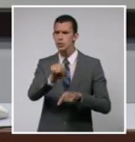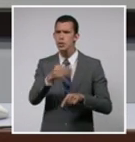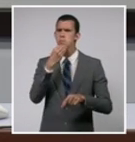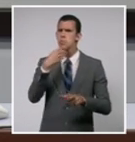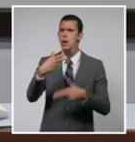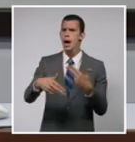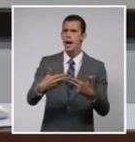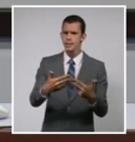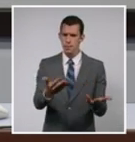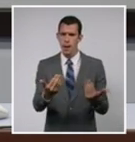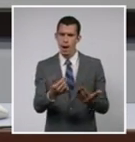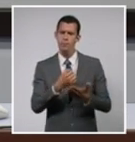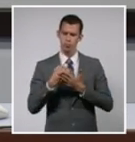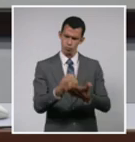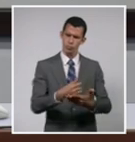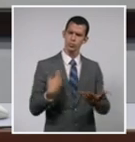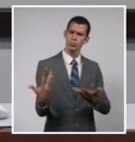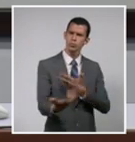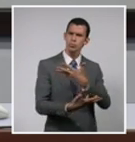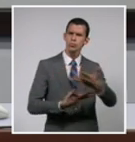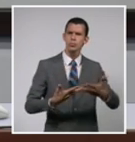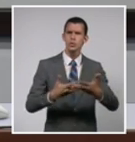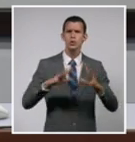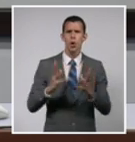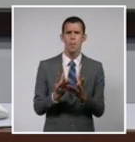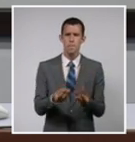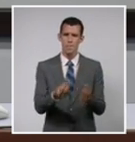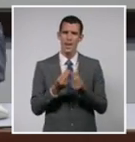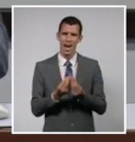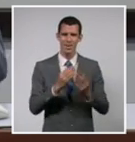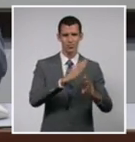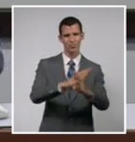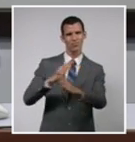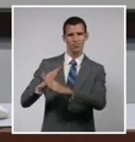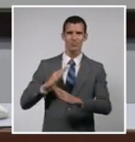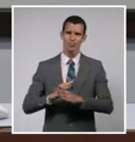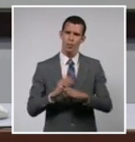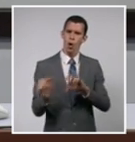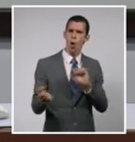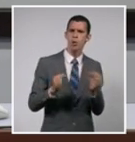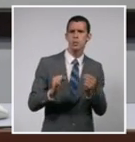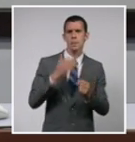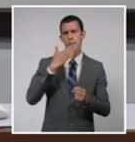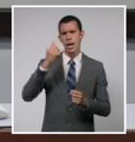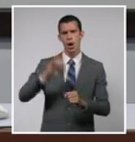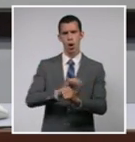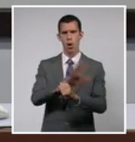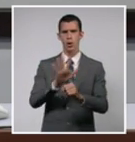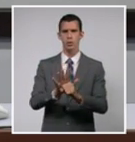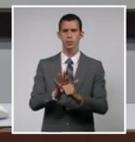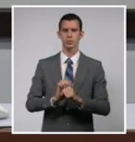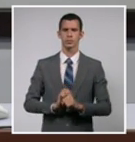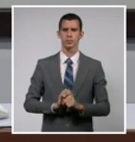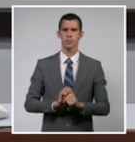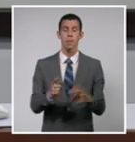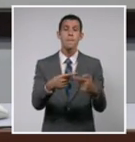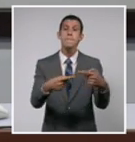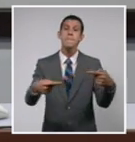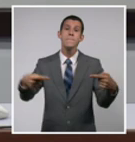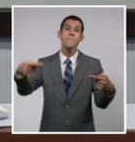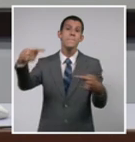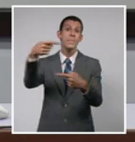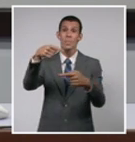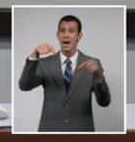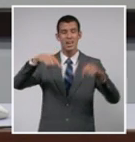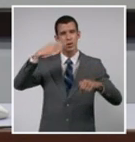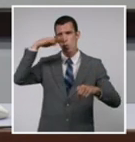aquellos que casi no disponemos, para cortar los caminos de la pandemia. Se ha pensado primero en la gente, en medio de situaciones muy